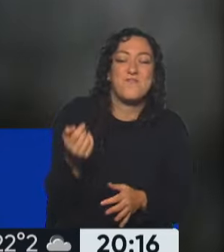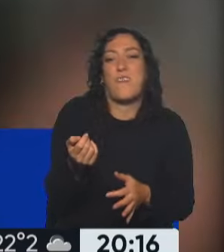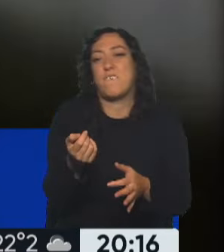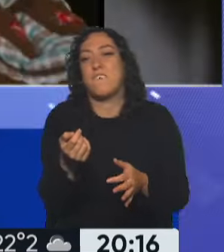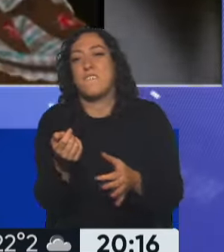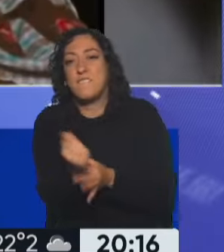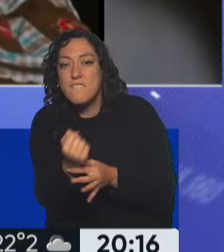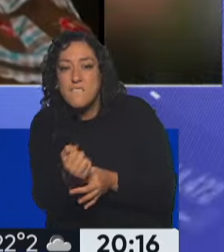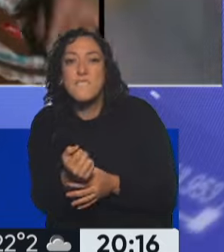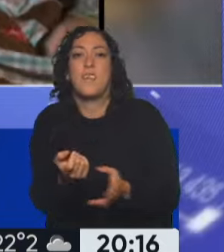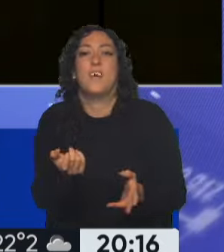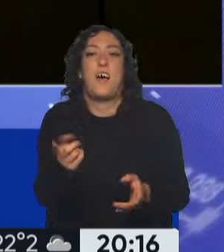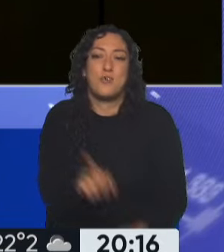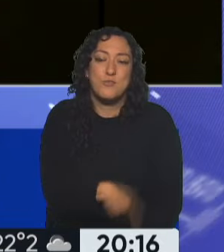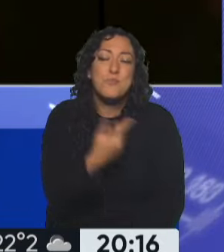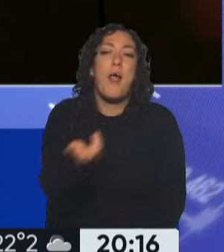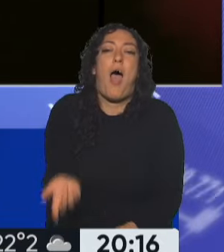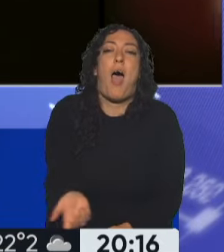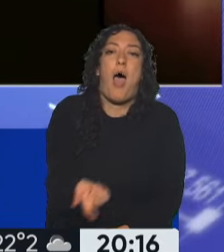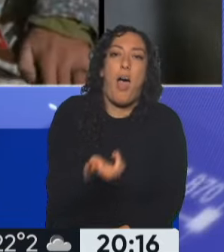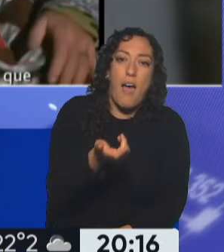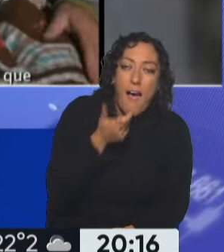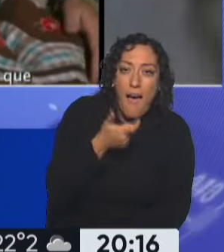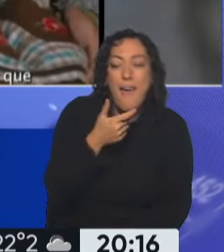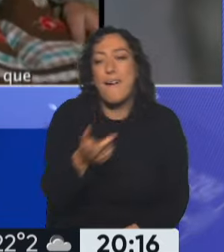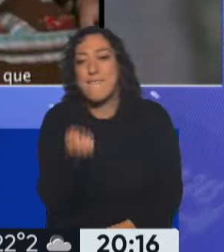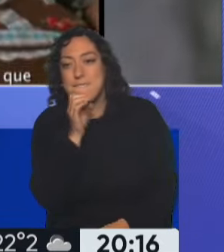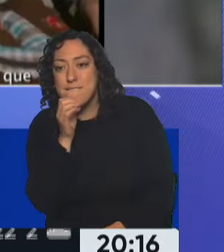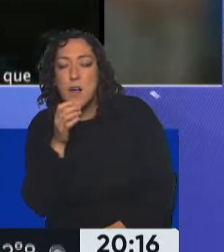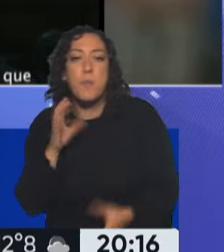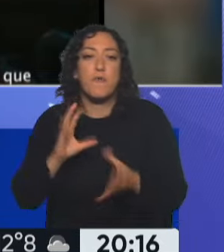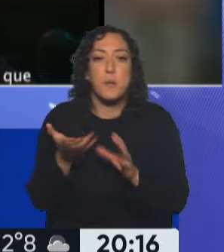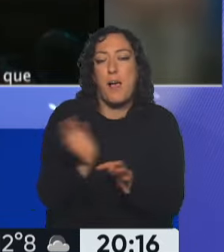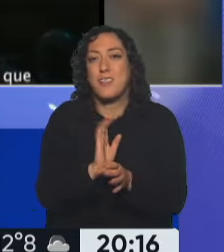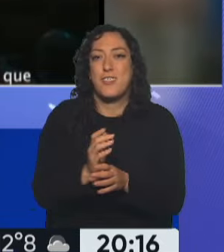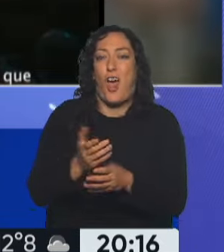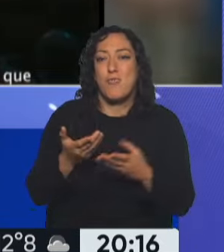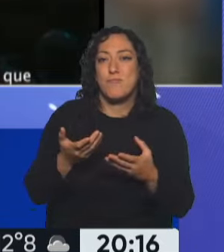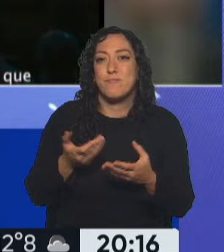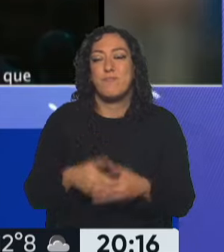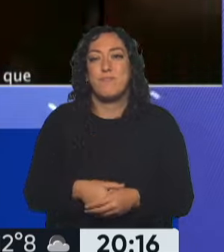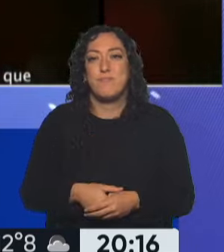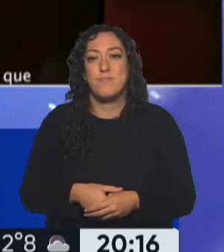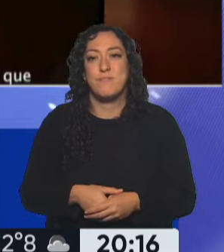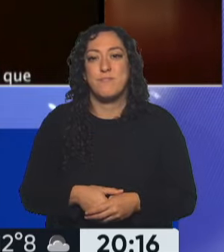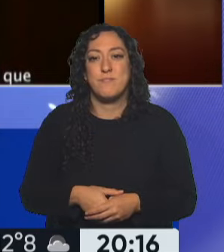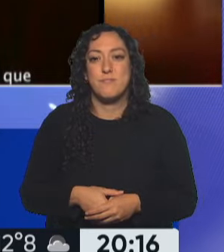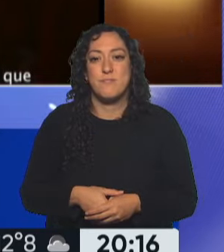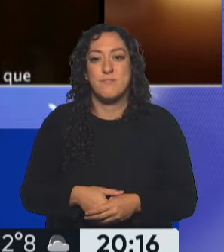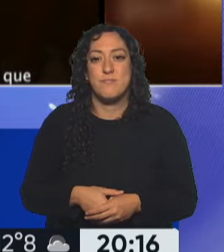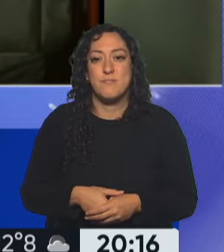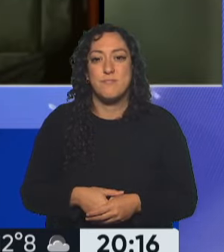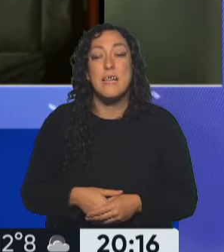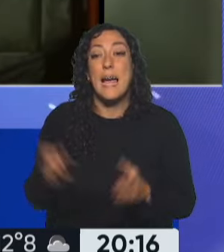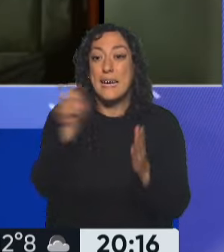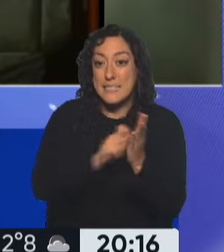bien Campi, que nos tiene tan bien acostumbrados con todo su humor y todo su despliegue actoral. Bueno, esta obra, vale decir que fue escrita